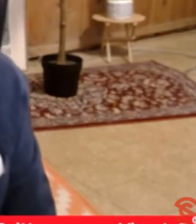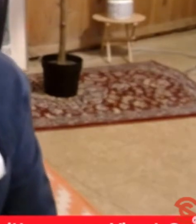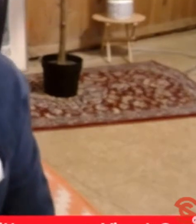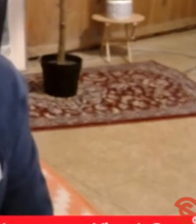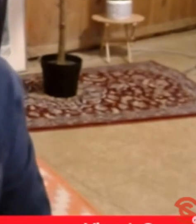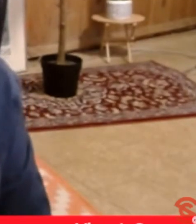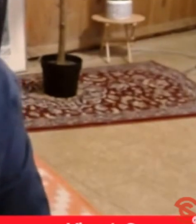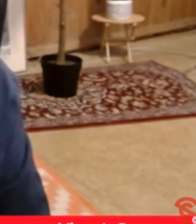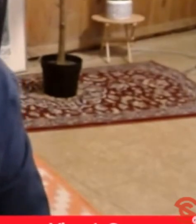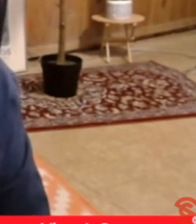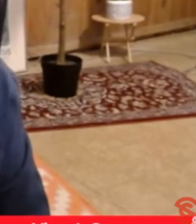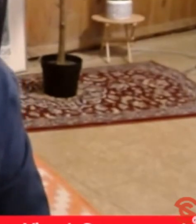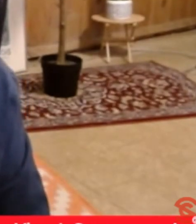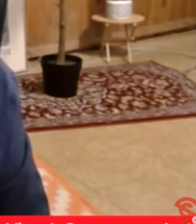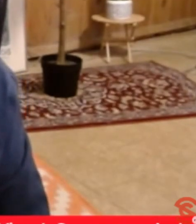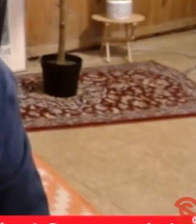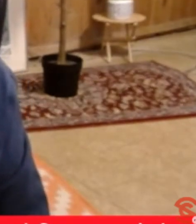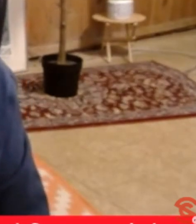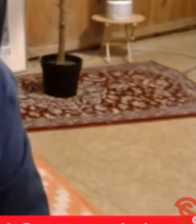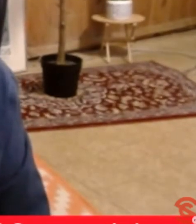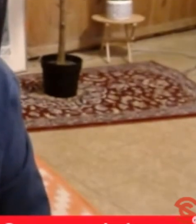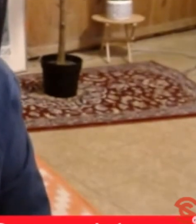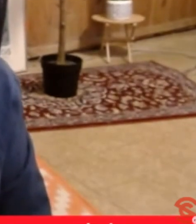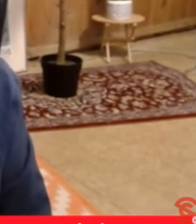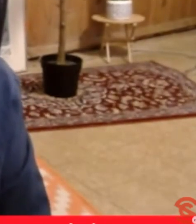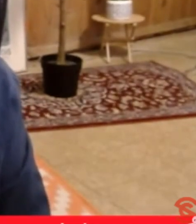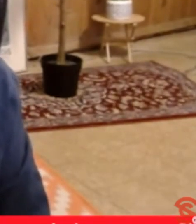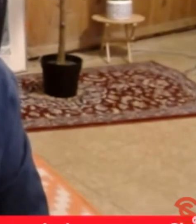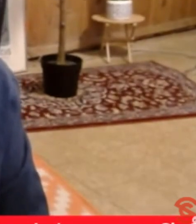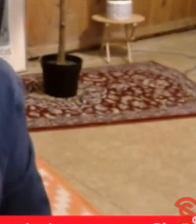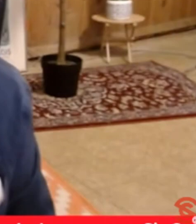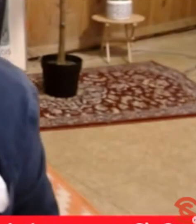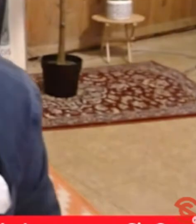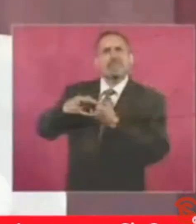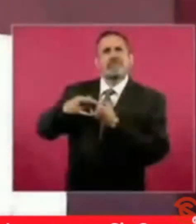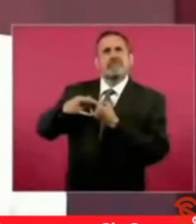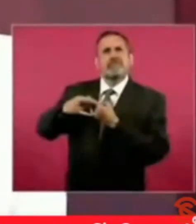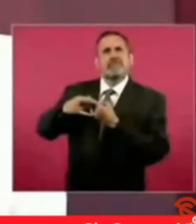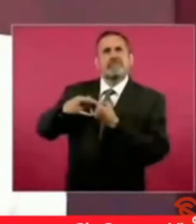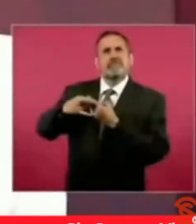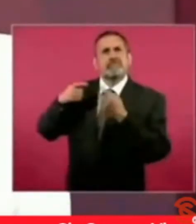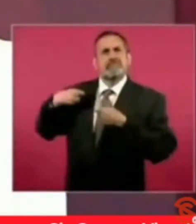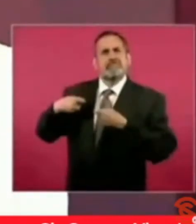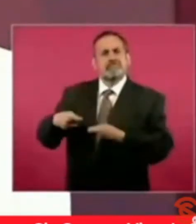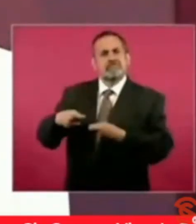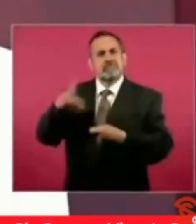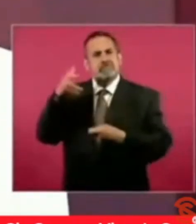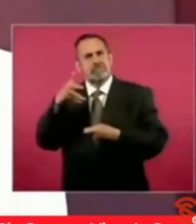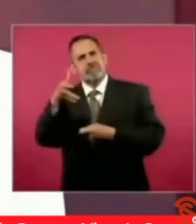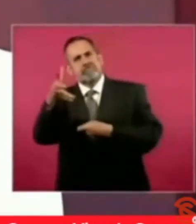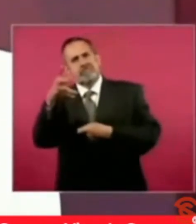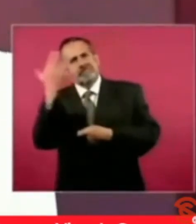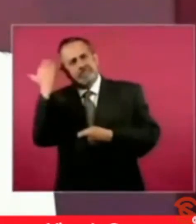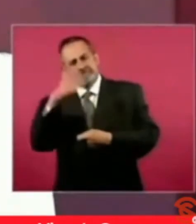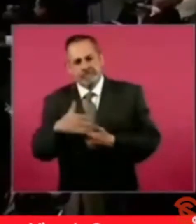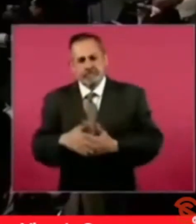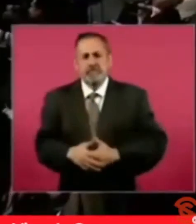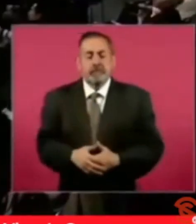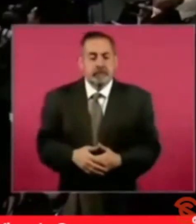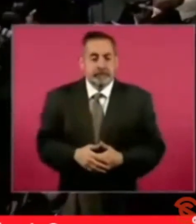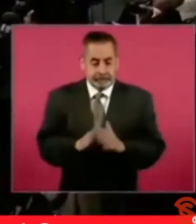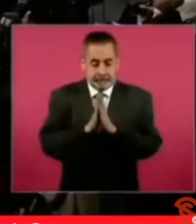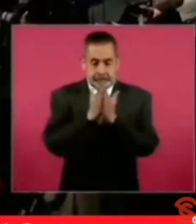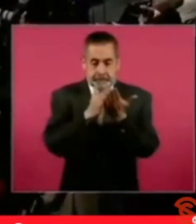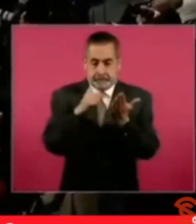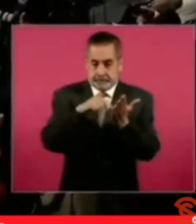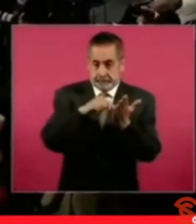la la secretaria de Educación Pública hoy en la mañanera. En relación con los nuevos libros de